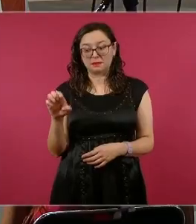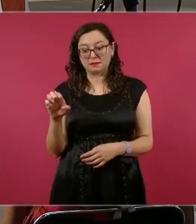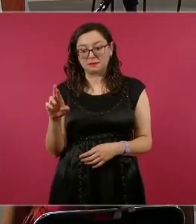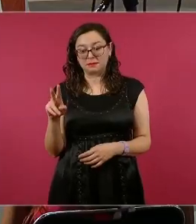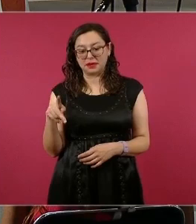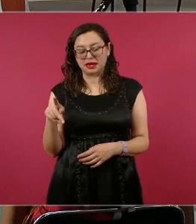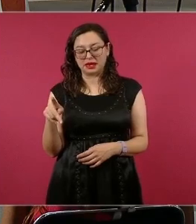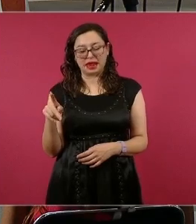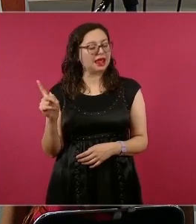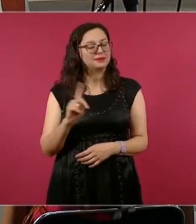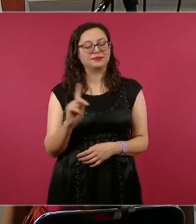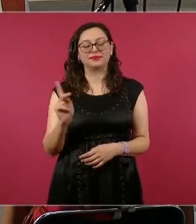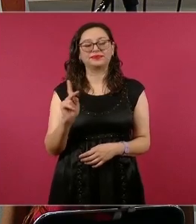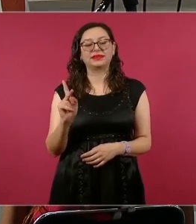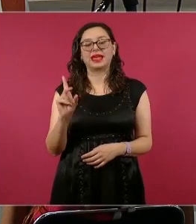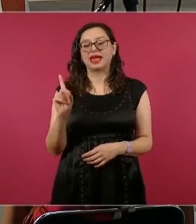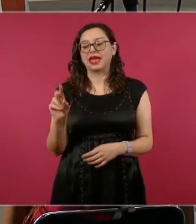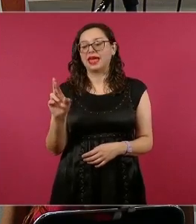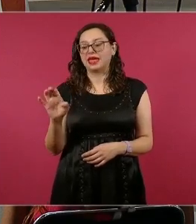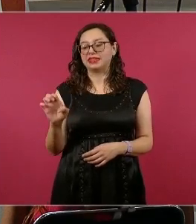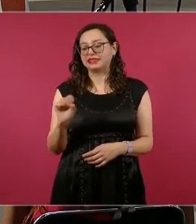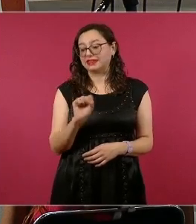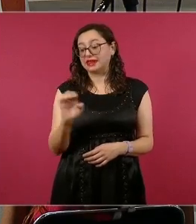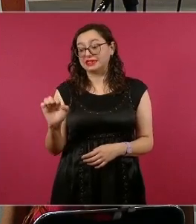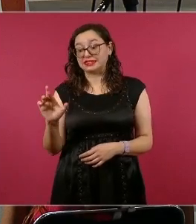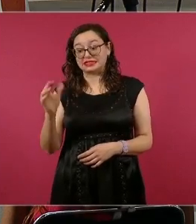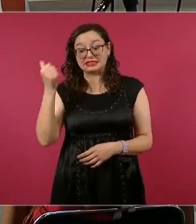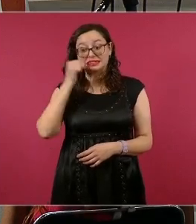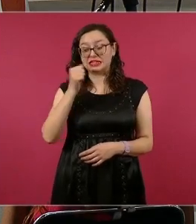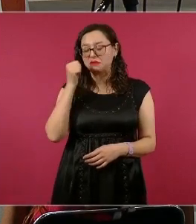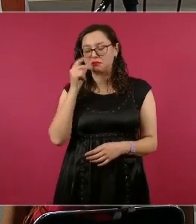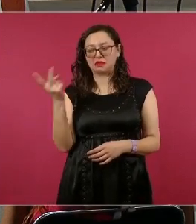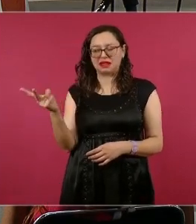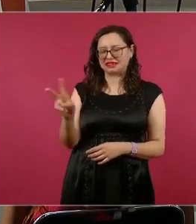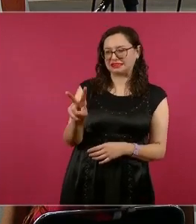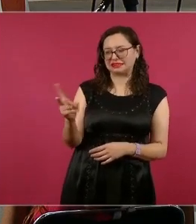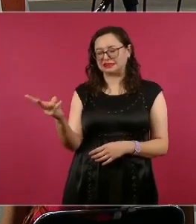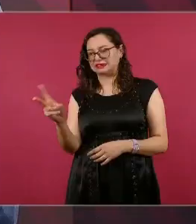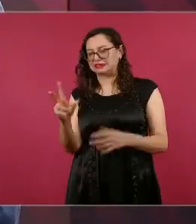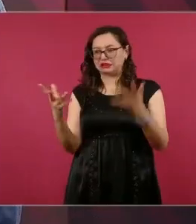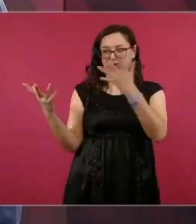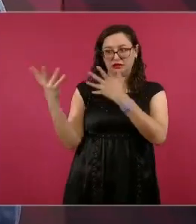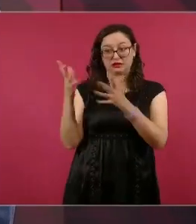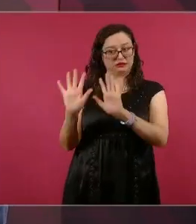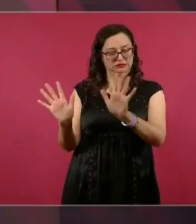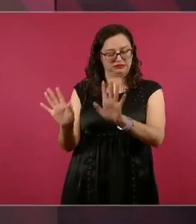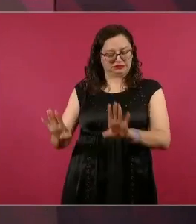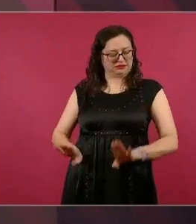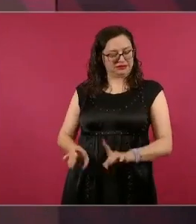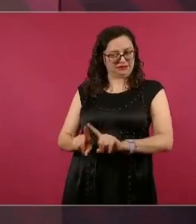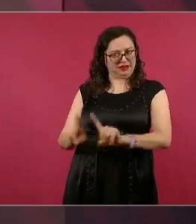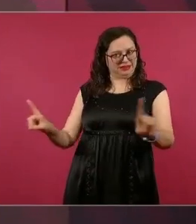Dreser. Que siempre me ha costado trabajo, pero sí hay diferencia.